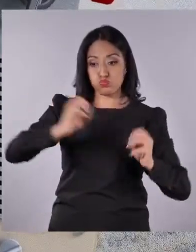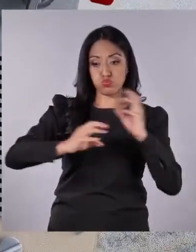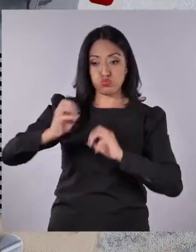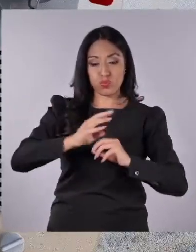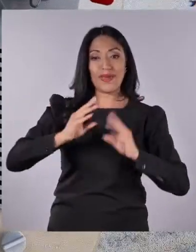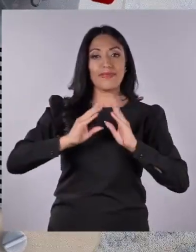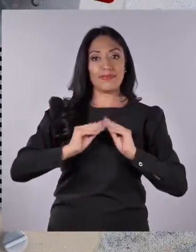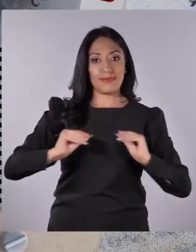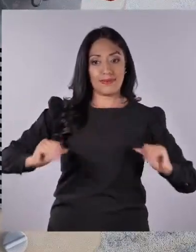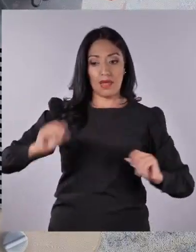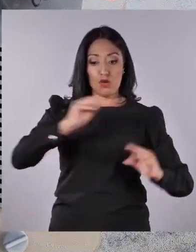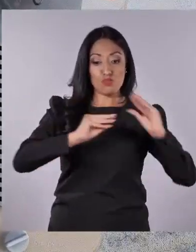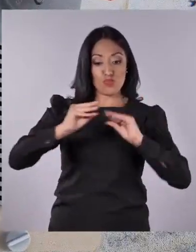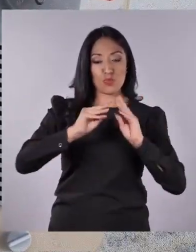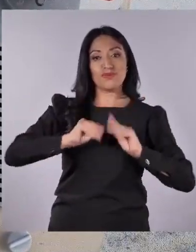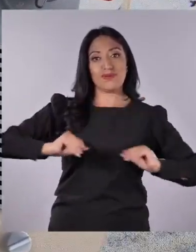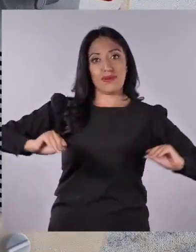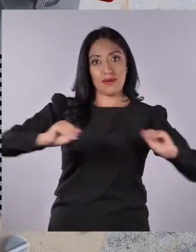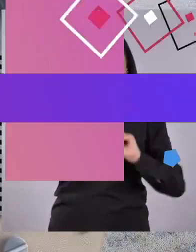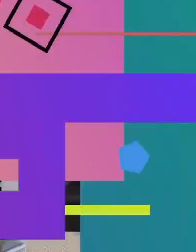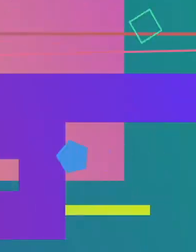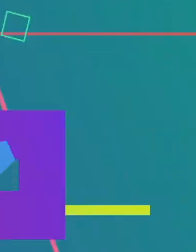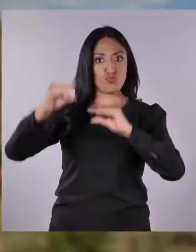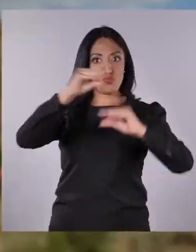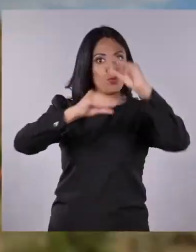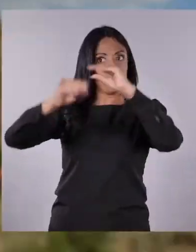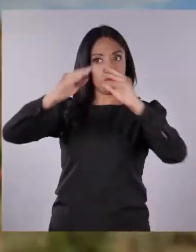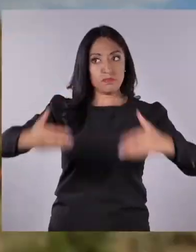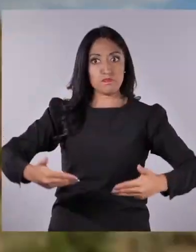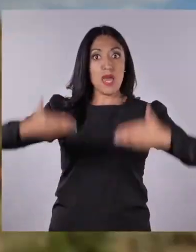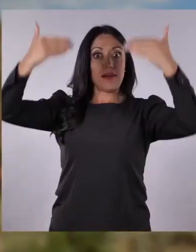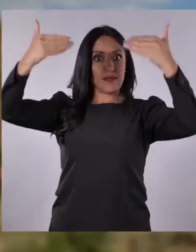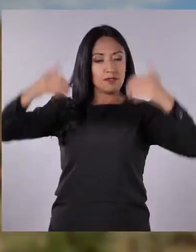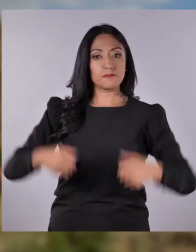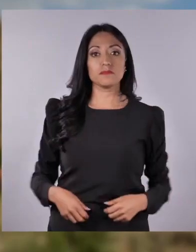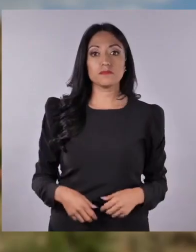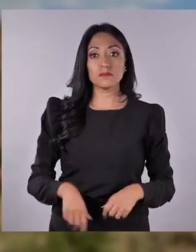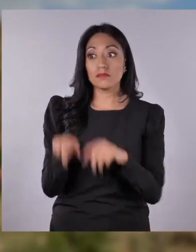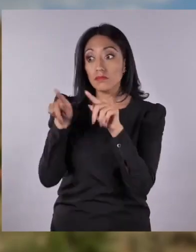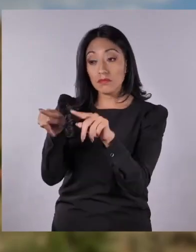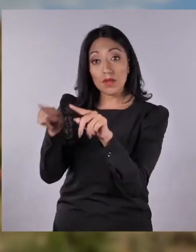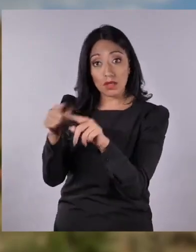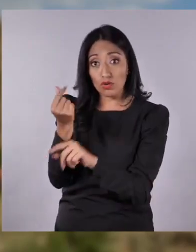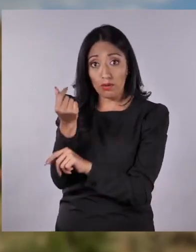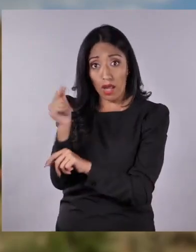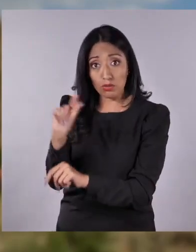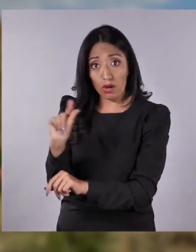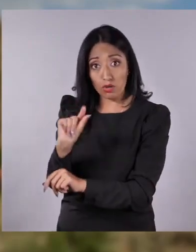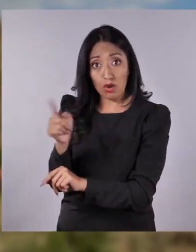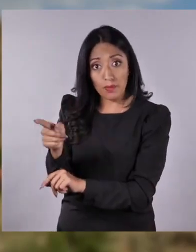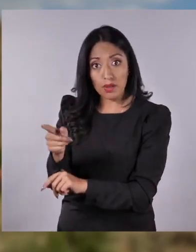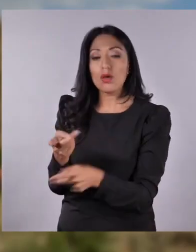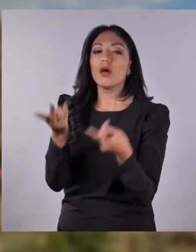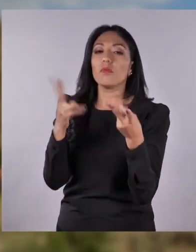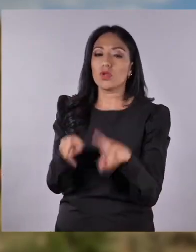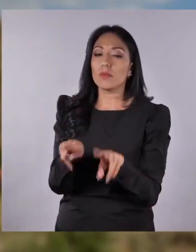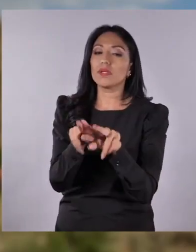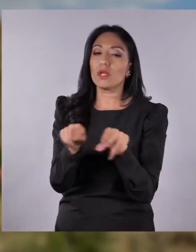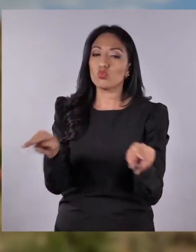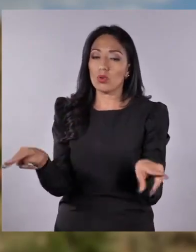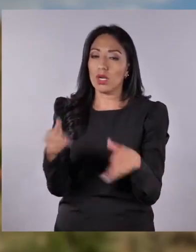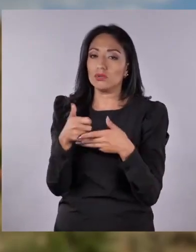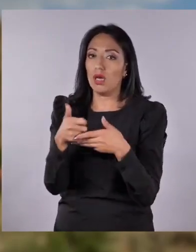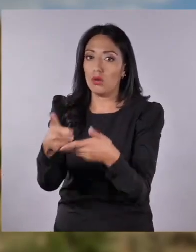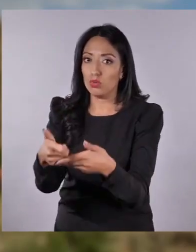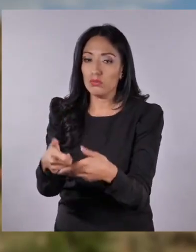iremos llenando y apilando para formar las paredes. Esta opción, además de ser muy económica, es amigable con el